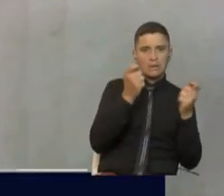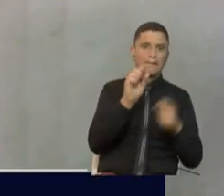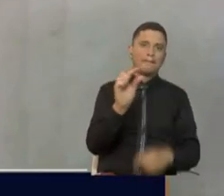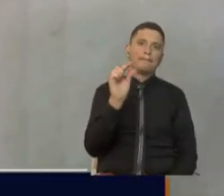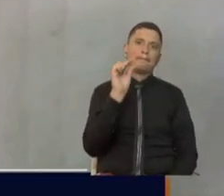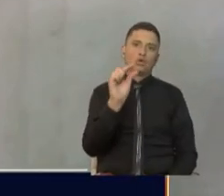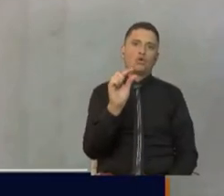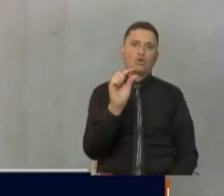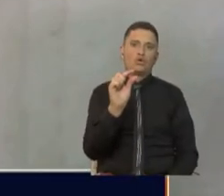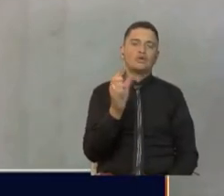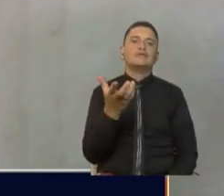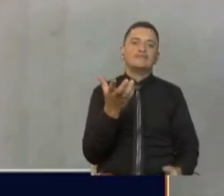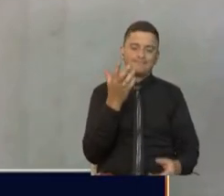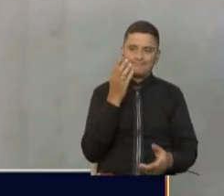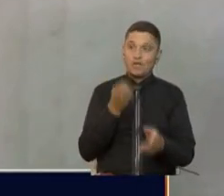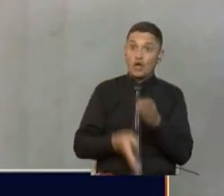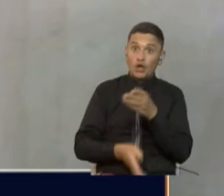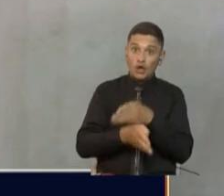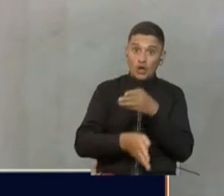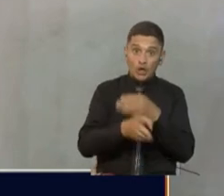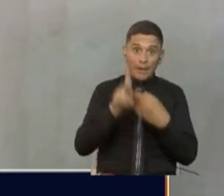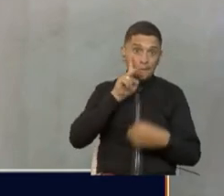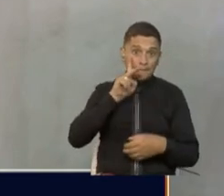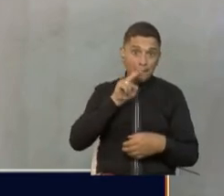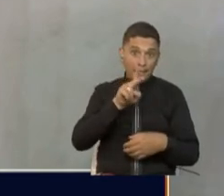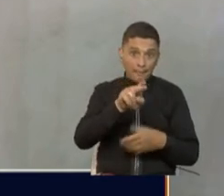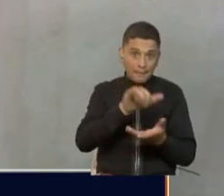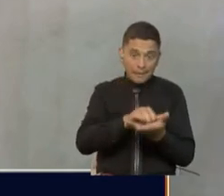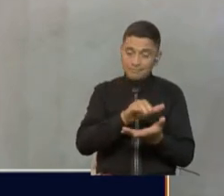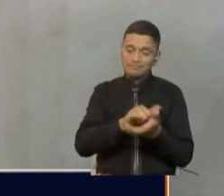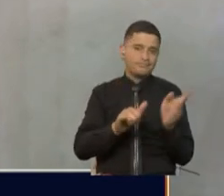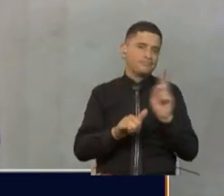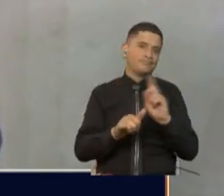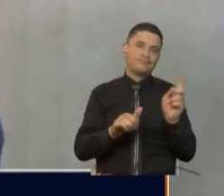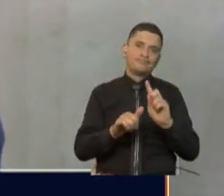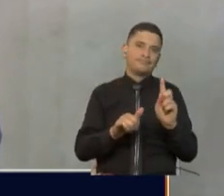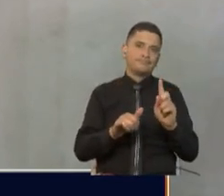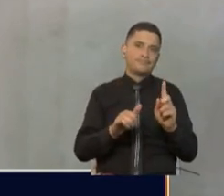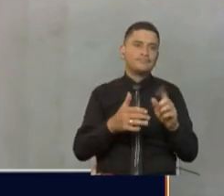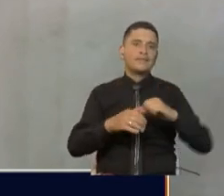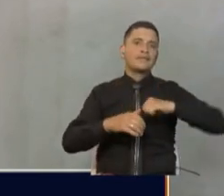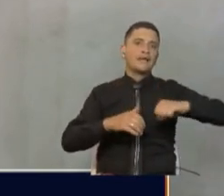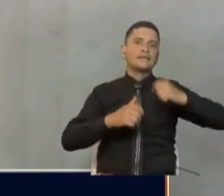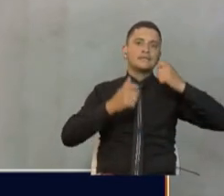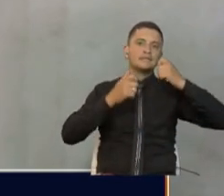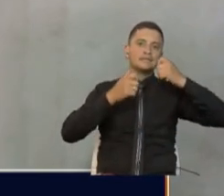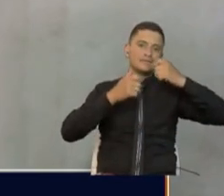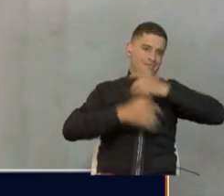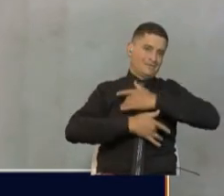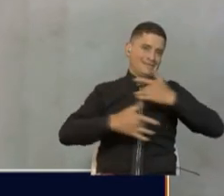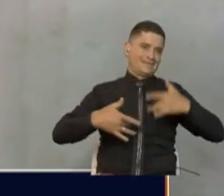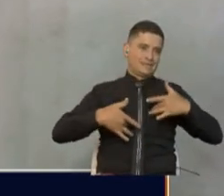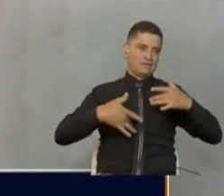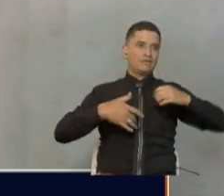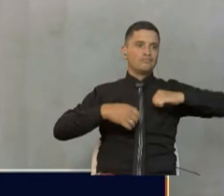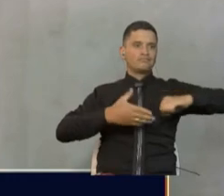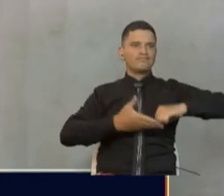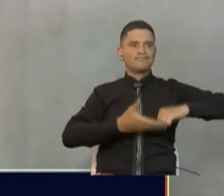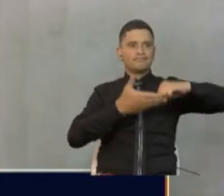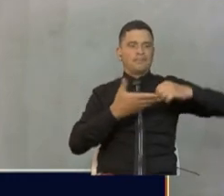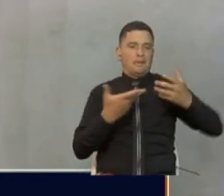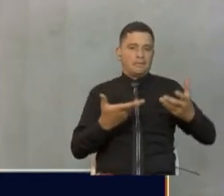Y por lo tanto no puede continuar en esa senda no conducente a preservar el derecho a la salud de las personas y en el tema puntual del